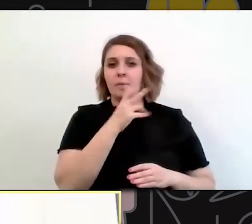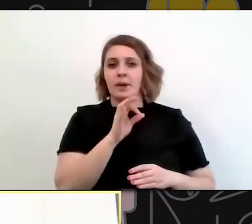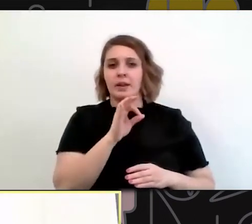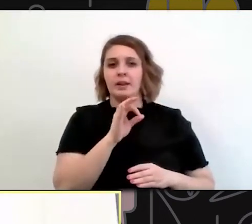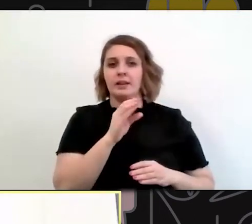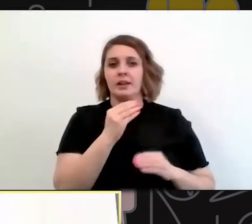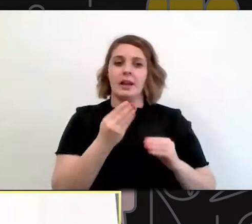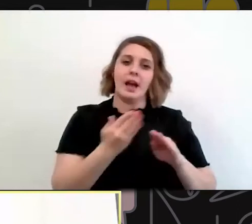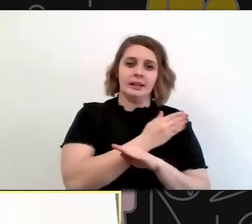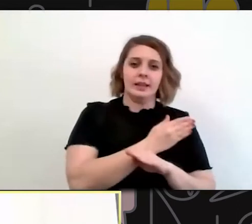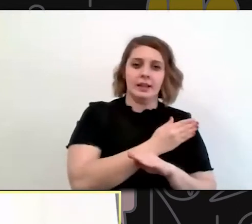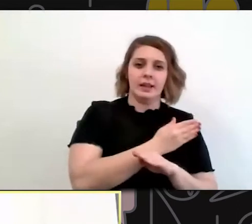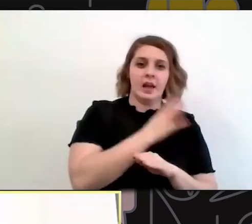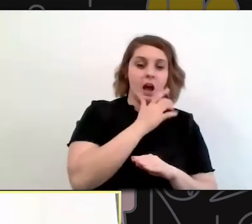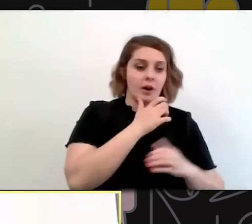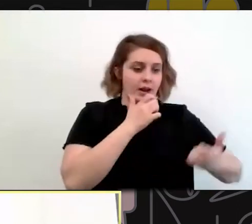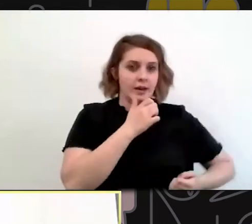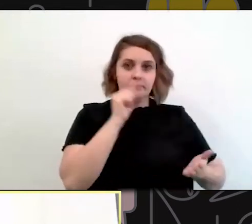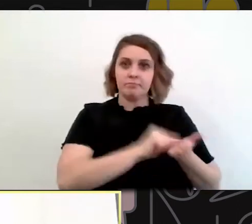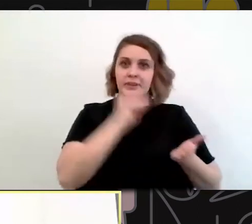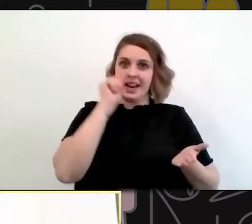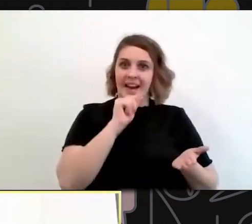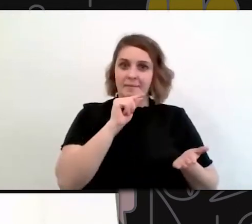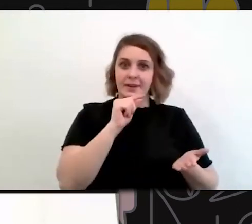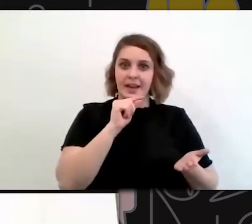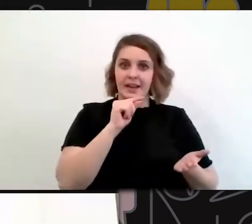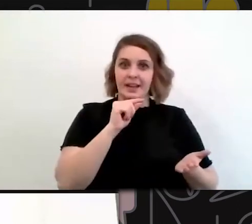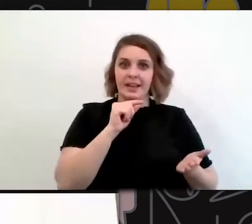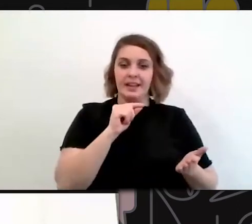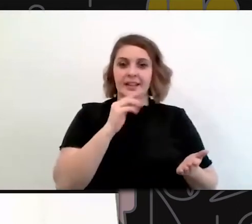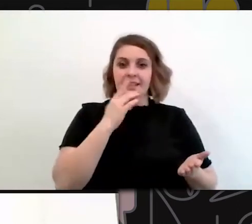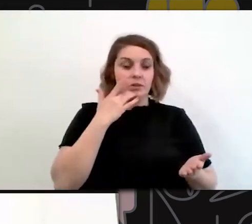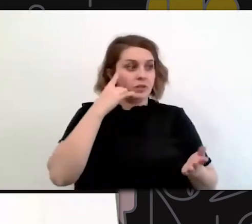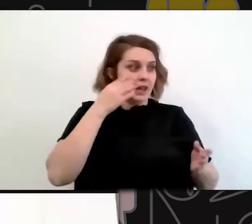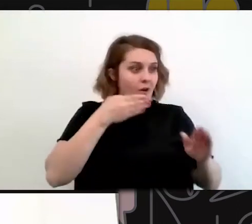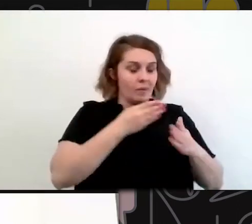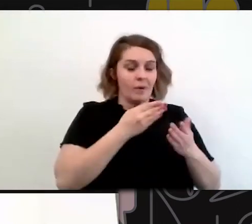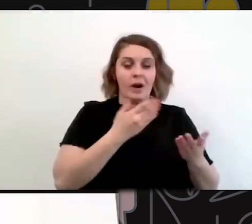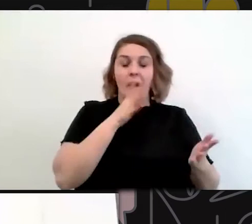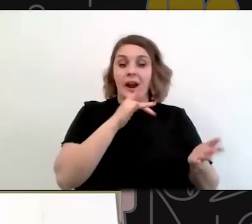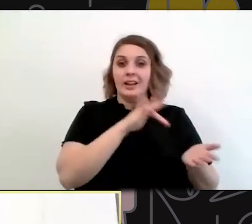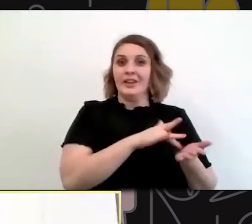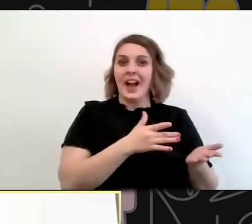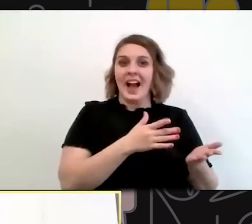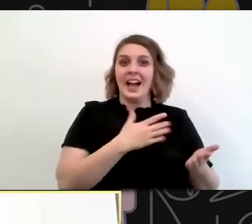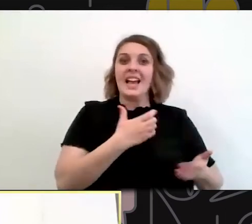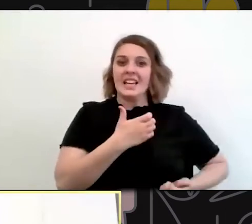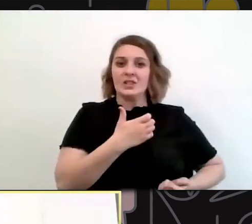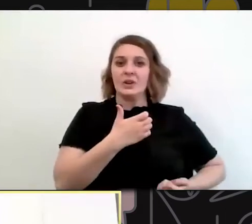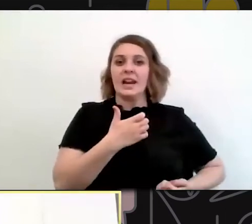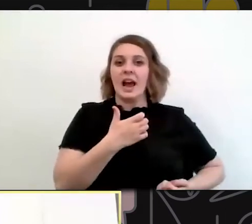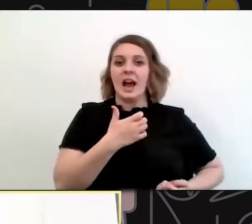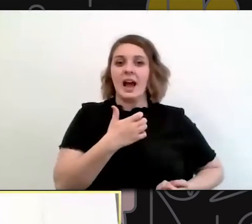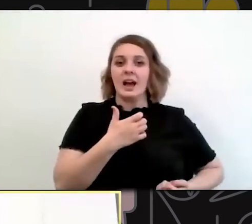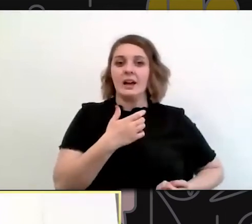insulina rápida, ultra rápida, que si te descuidas te produce mezclas, una bajada. Han aparecido insulinas basales